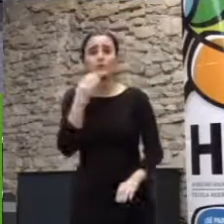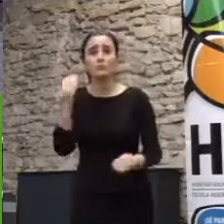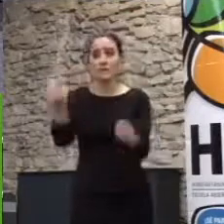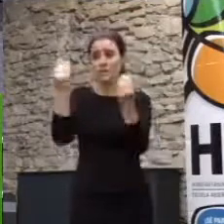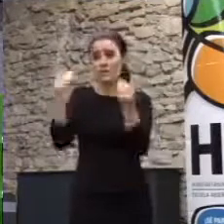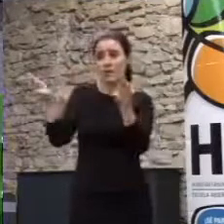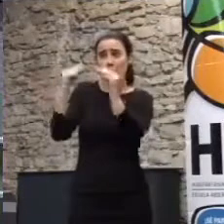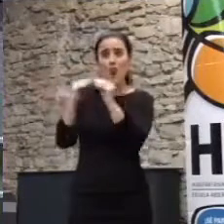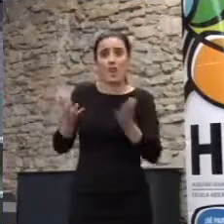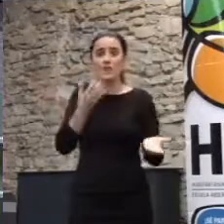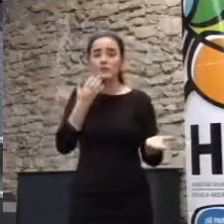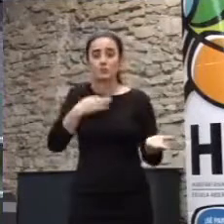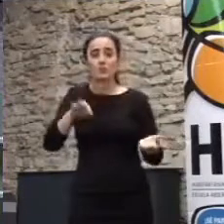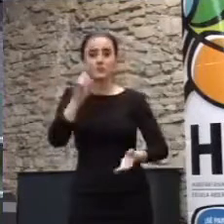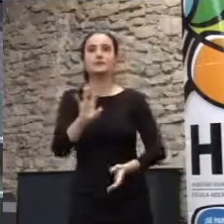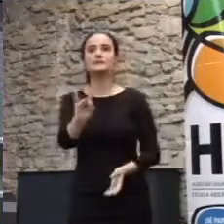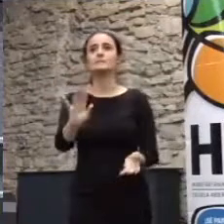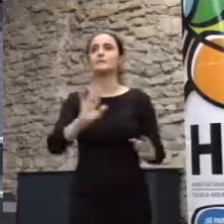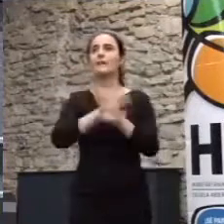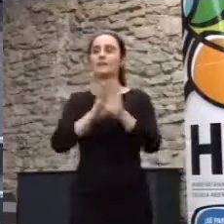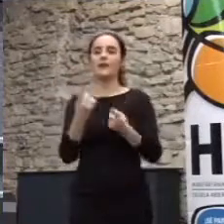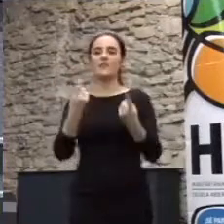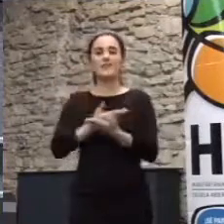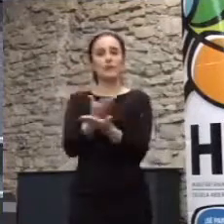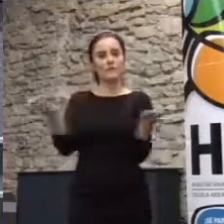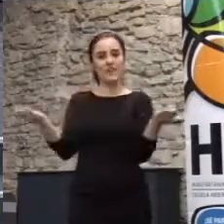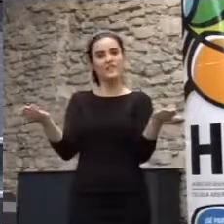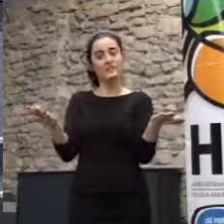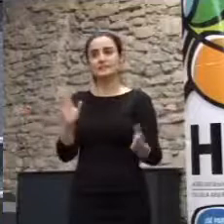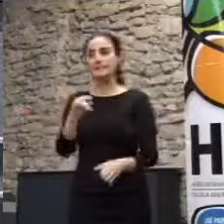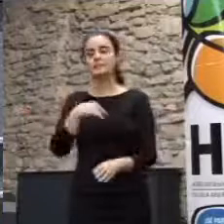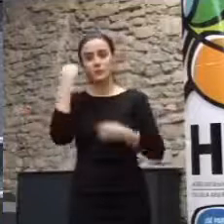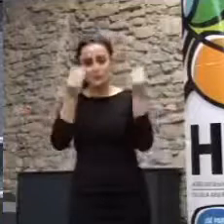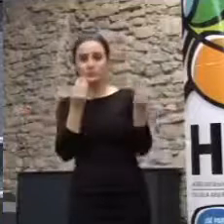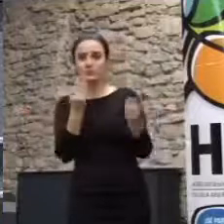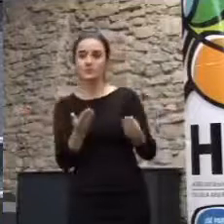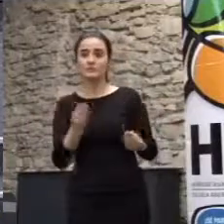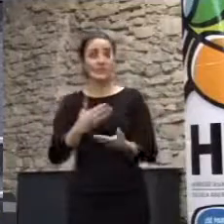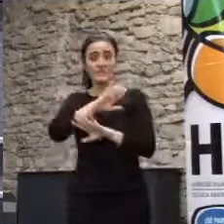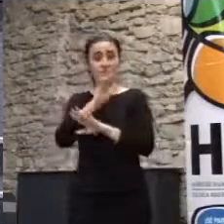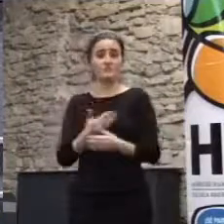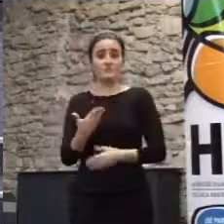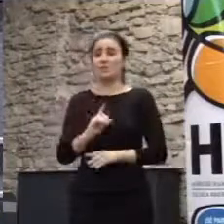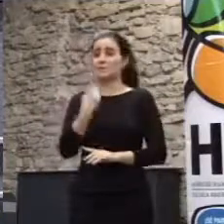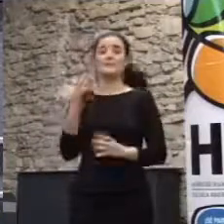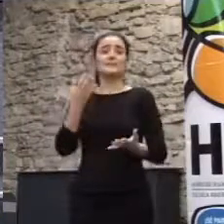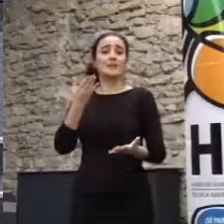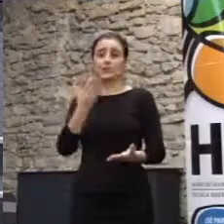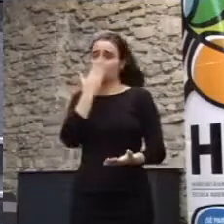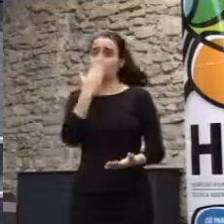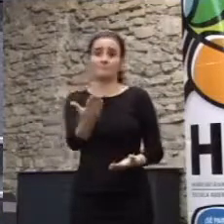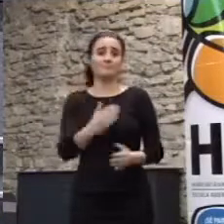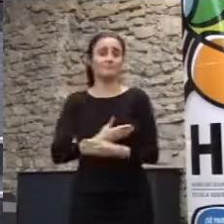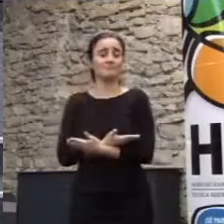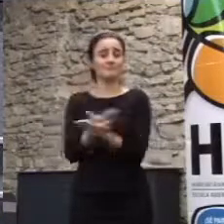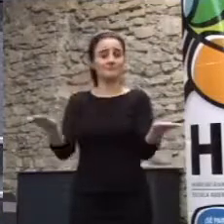Cada uno buscará su referencia de confianza, digamos. Yo creo que esa es la clave. La confianza y la honestidad, sí. ¿No? Es decir, oiga, si usted